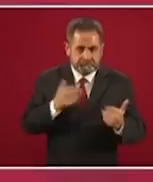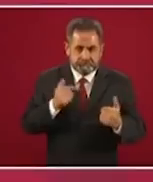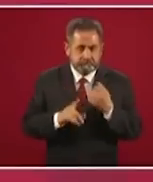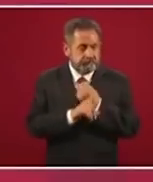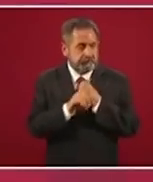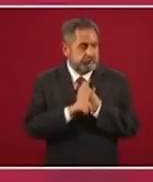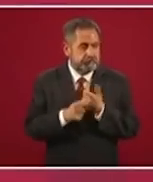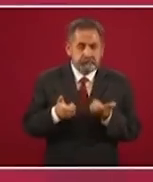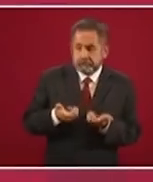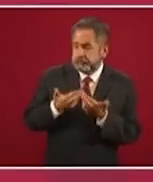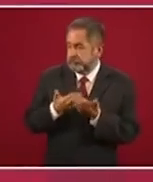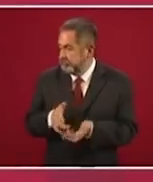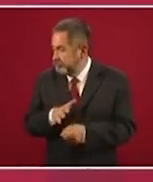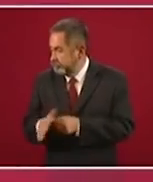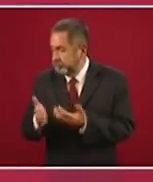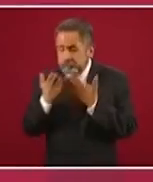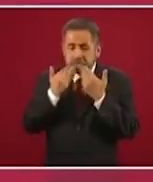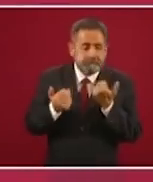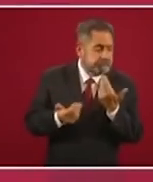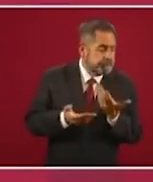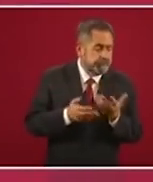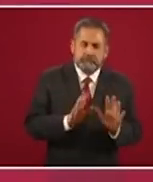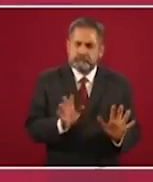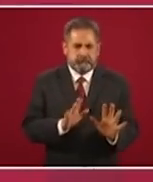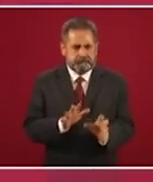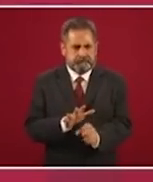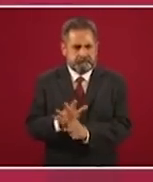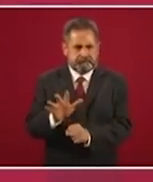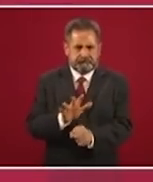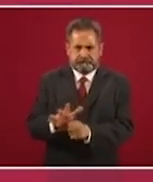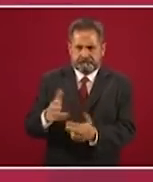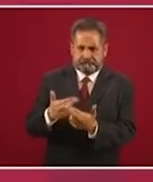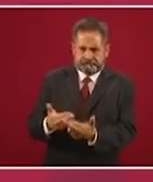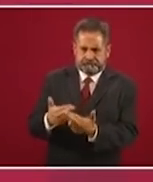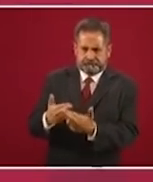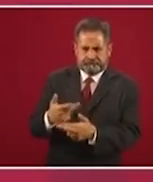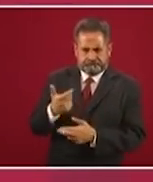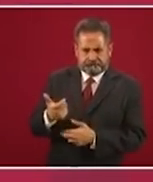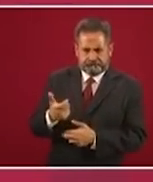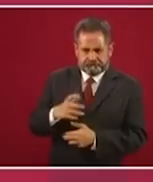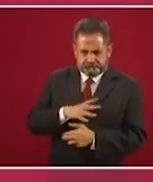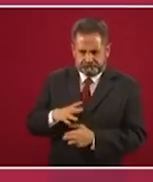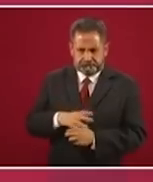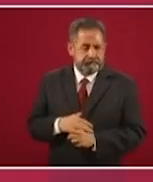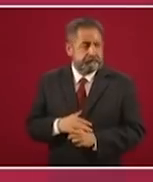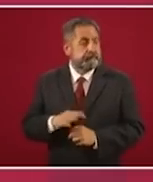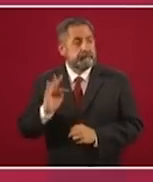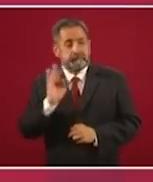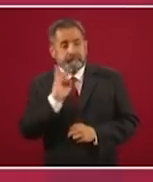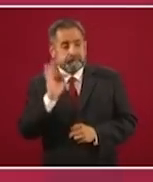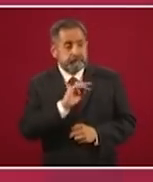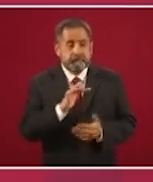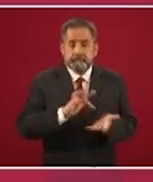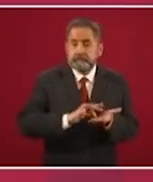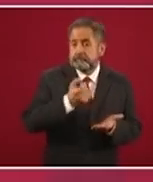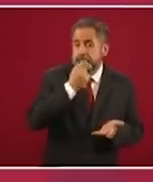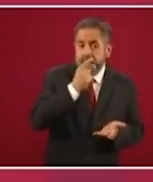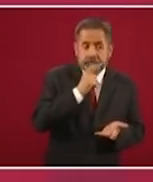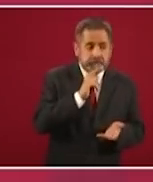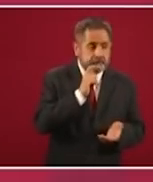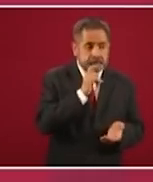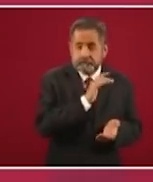problemas de falta de recursos. En el caso del desabasto,